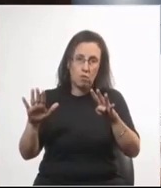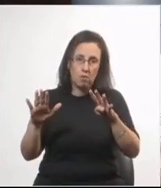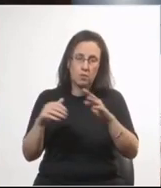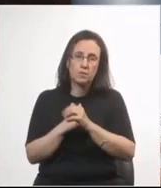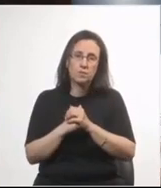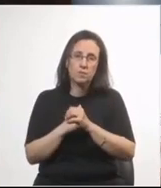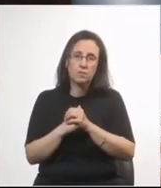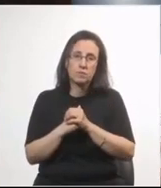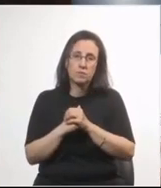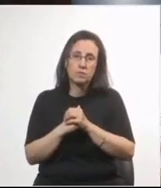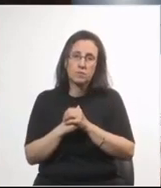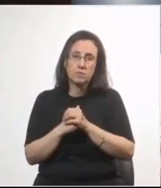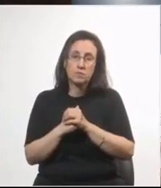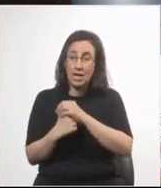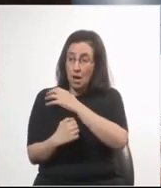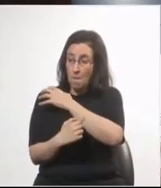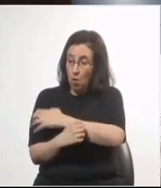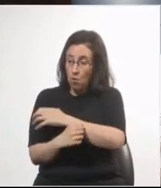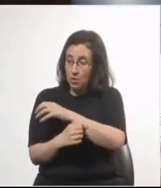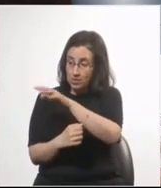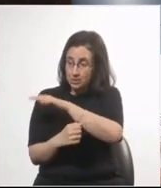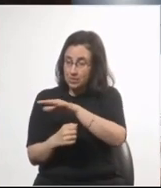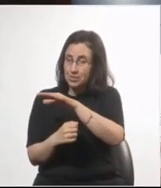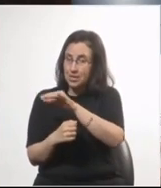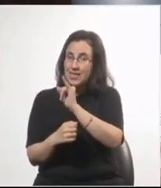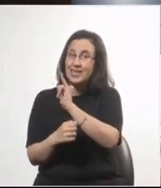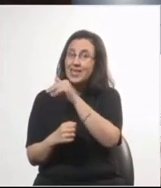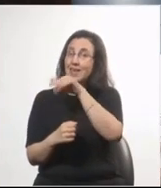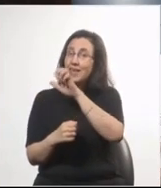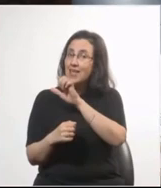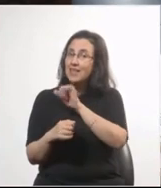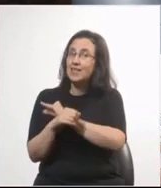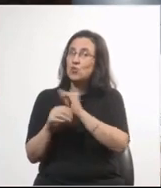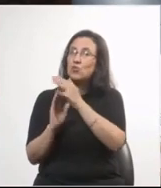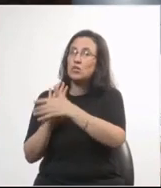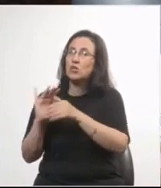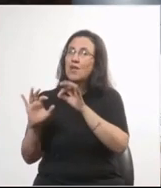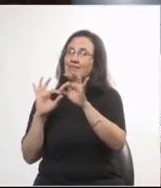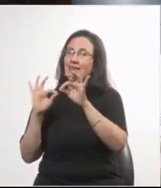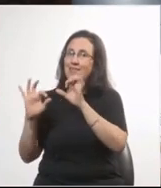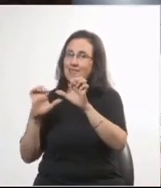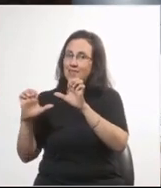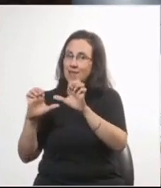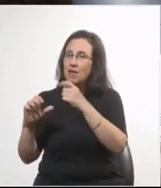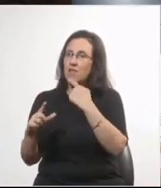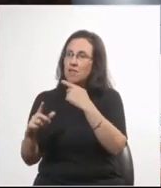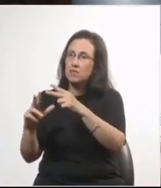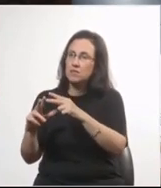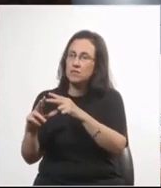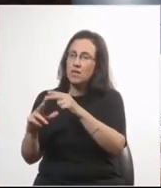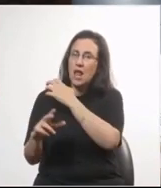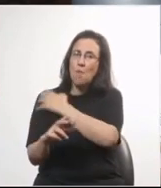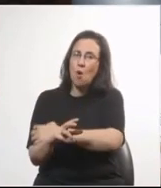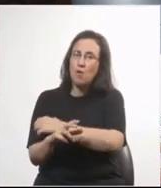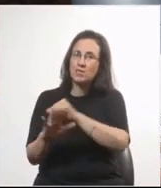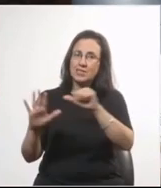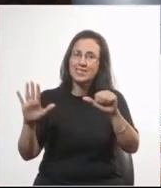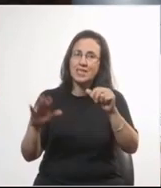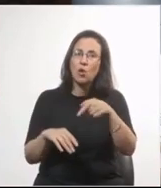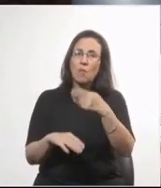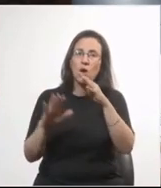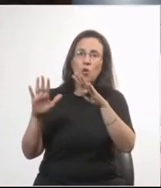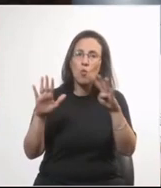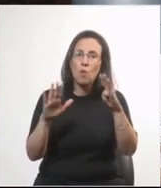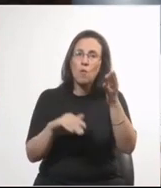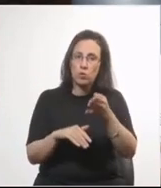En relación a la pobreza, tenemos que los datos del INE nos dicen que la pobreza en el 2022 alcanzó al 6,9% de